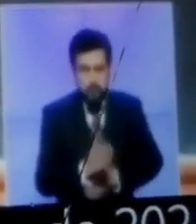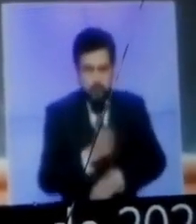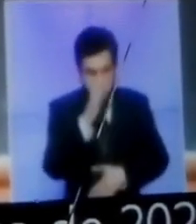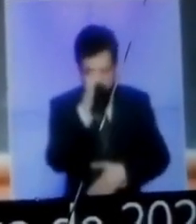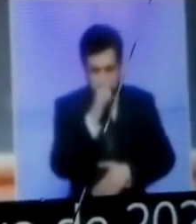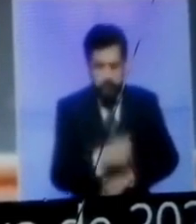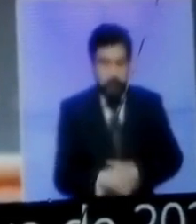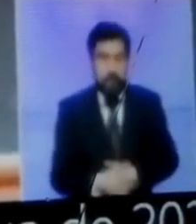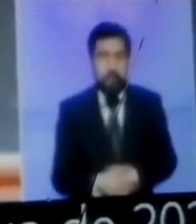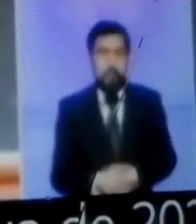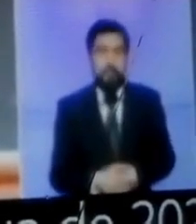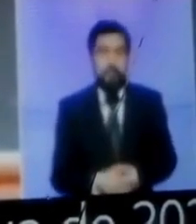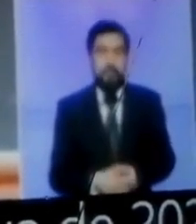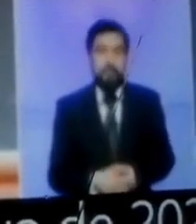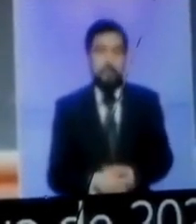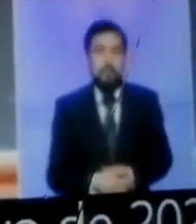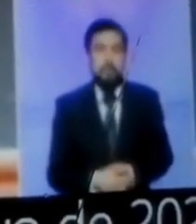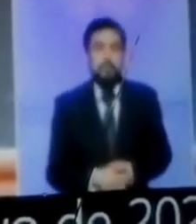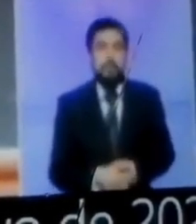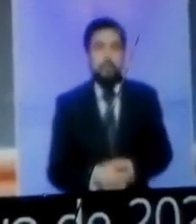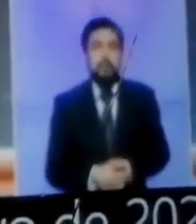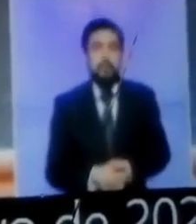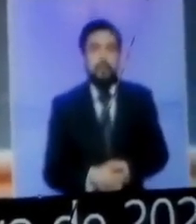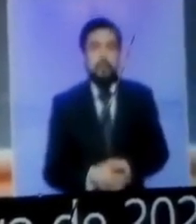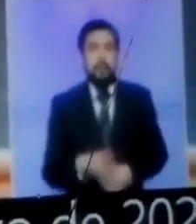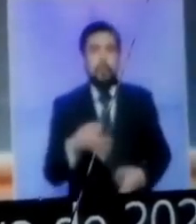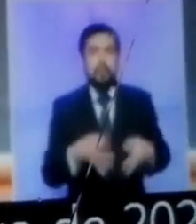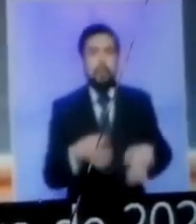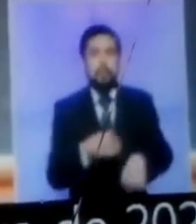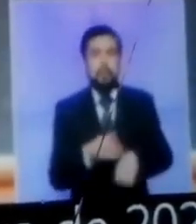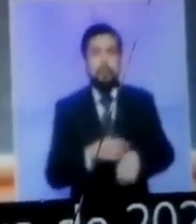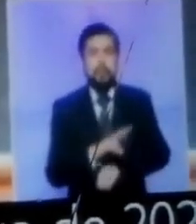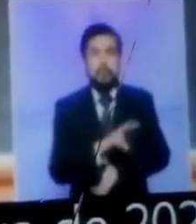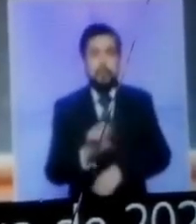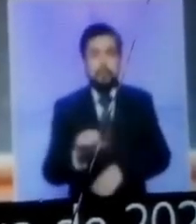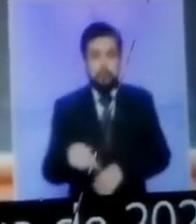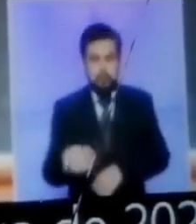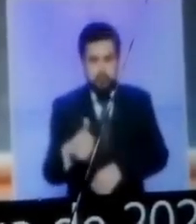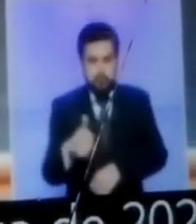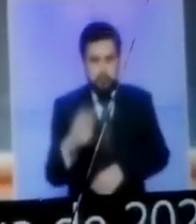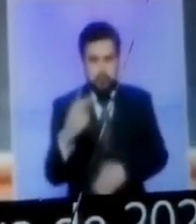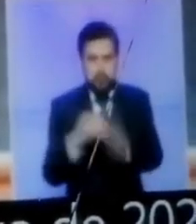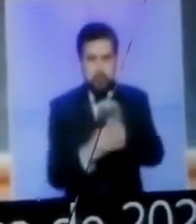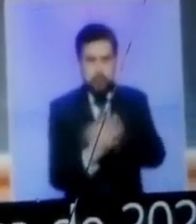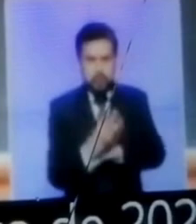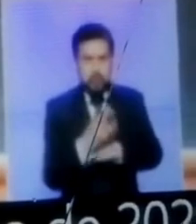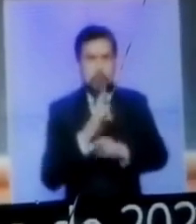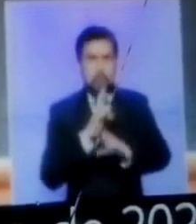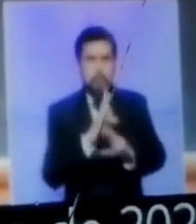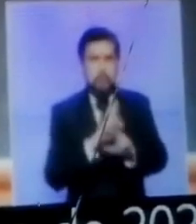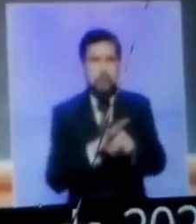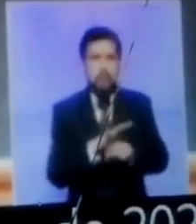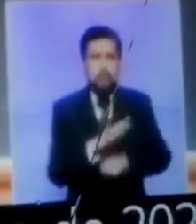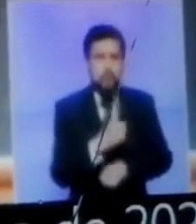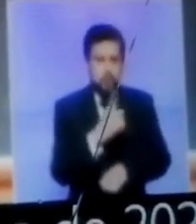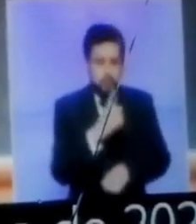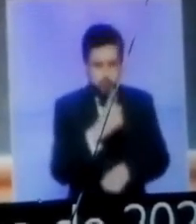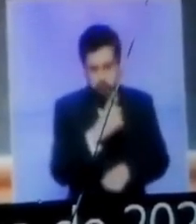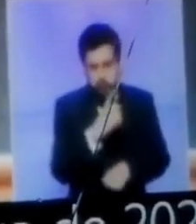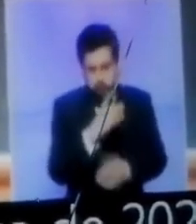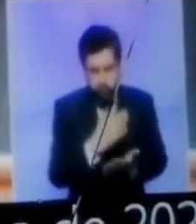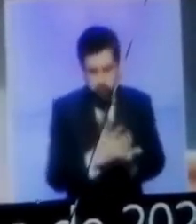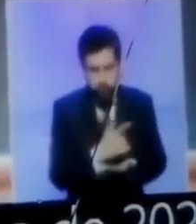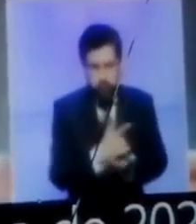acuerdo controvertido en el recurso de apelación 211 de este año se resuelve se